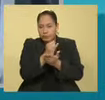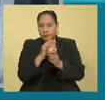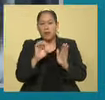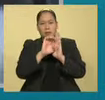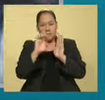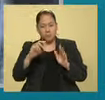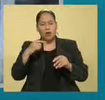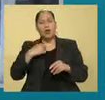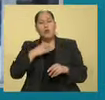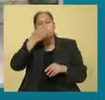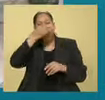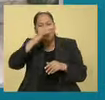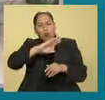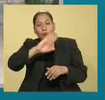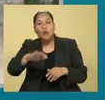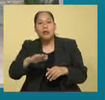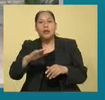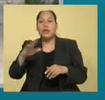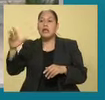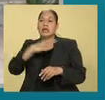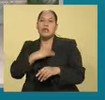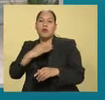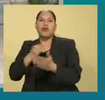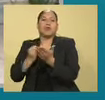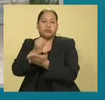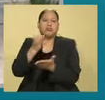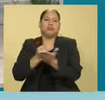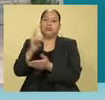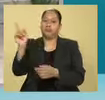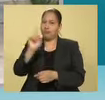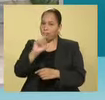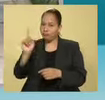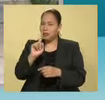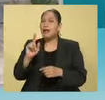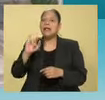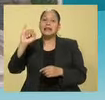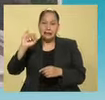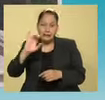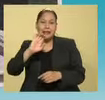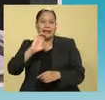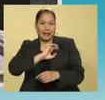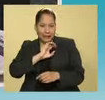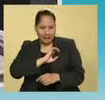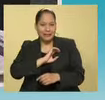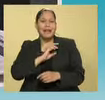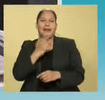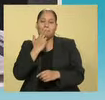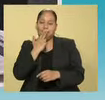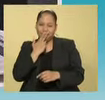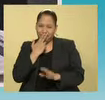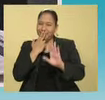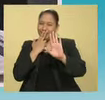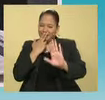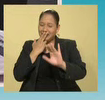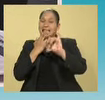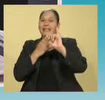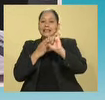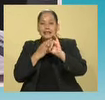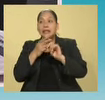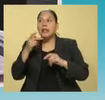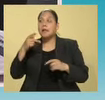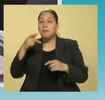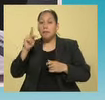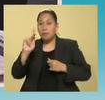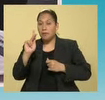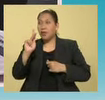que las decisiones las tomen nuestros seres queridos. Las toman con mucho amor, no necesariamente lo